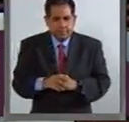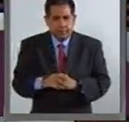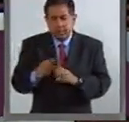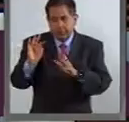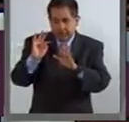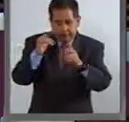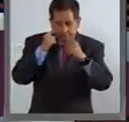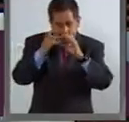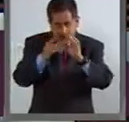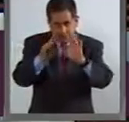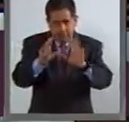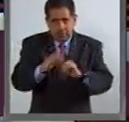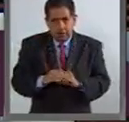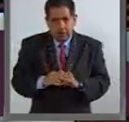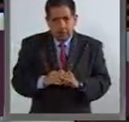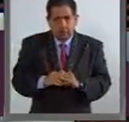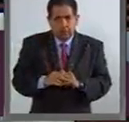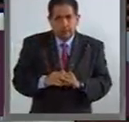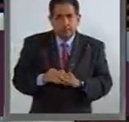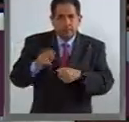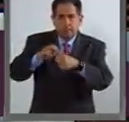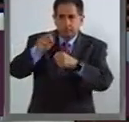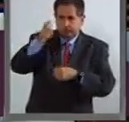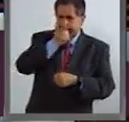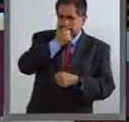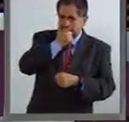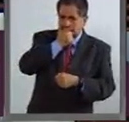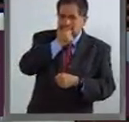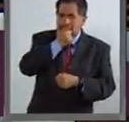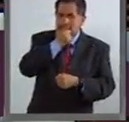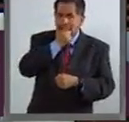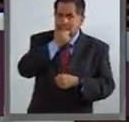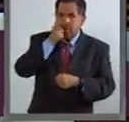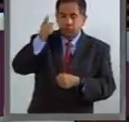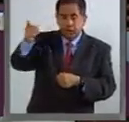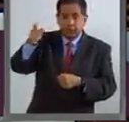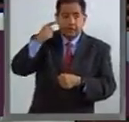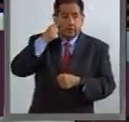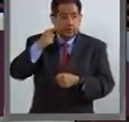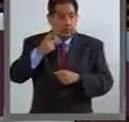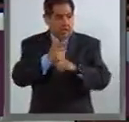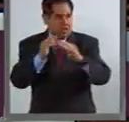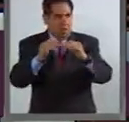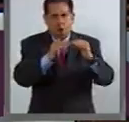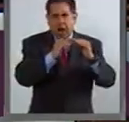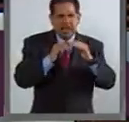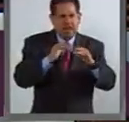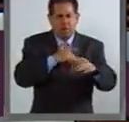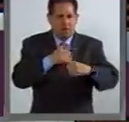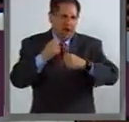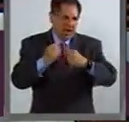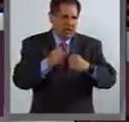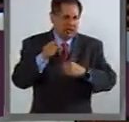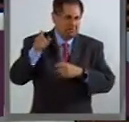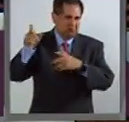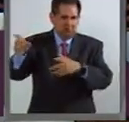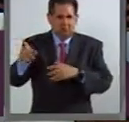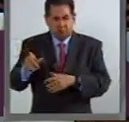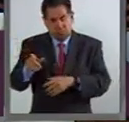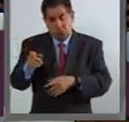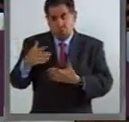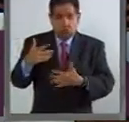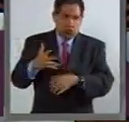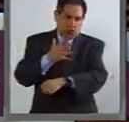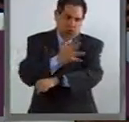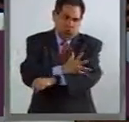fuese así, eso pasó en el Reino Unido, en una democracia consolidada, en donde la integridad